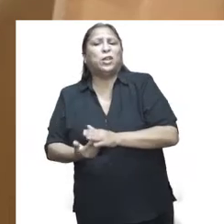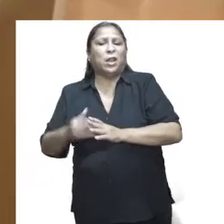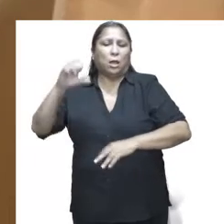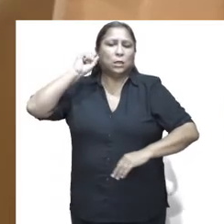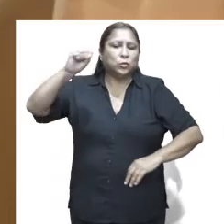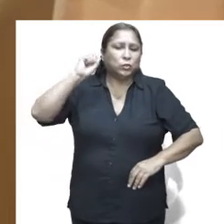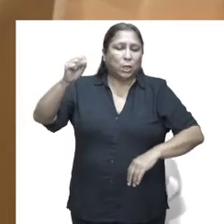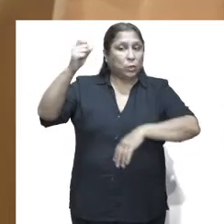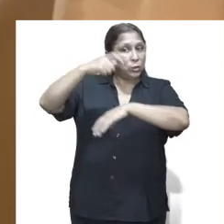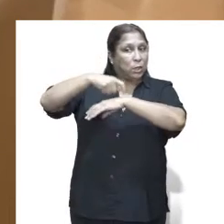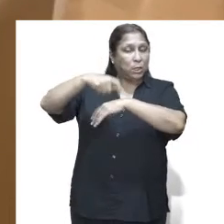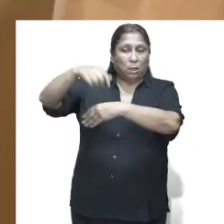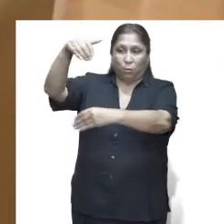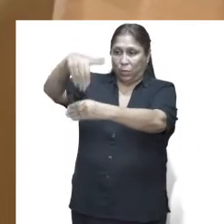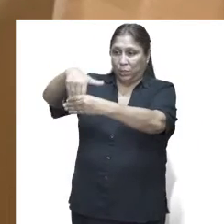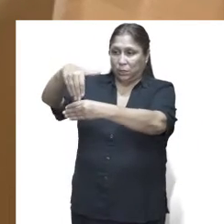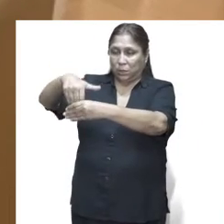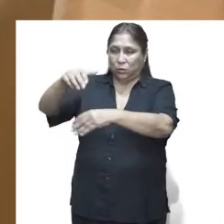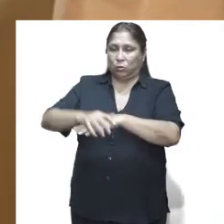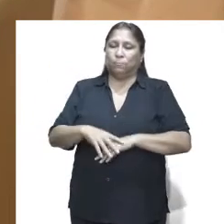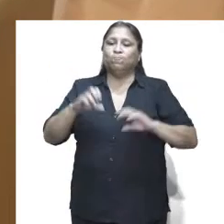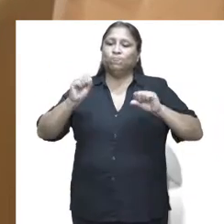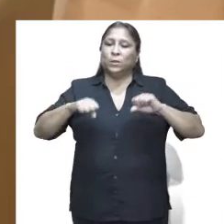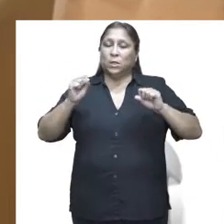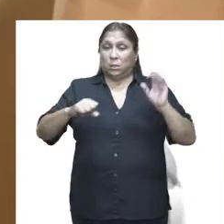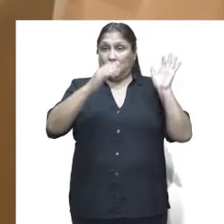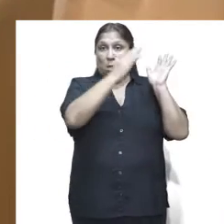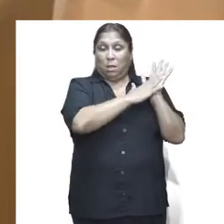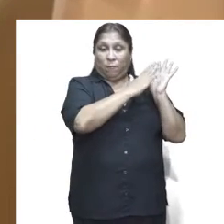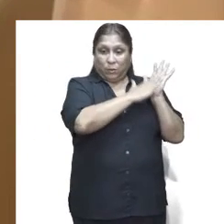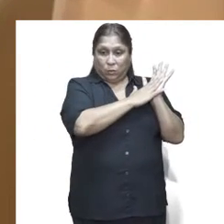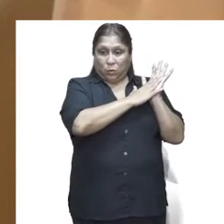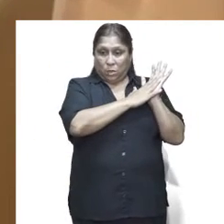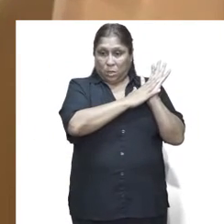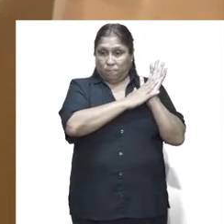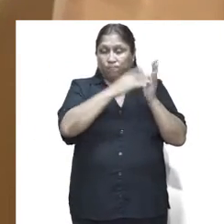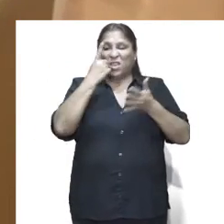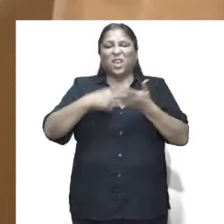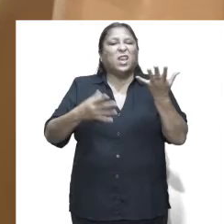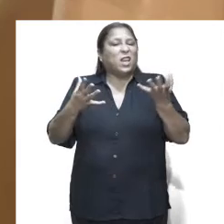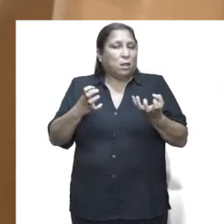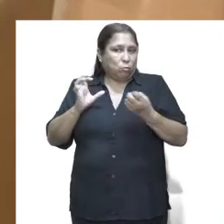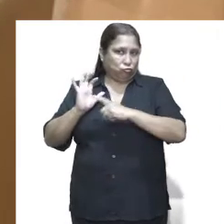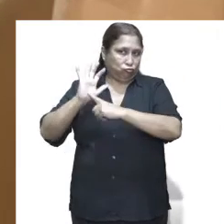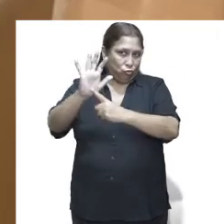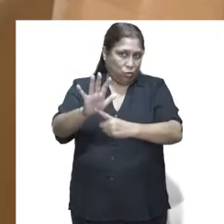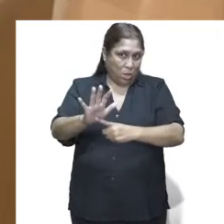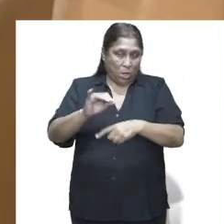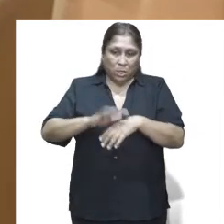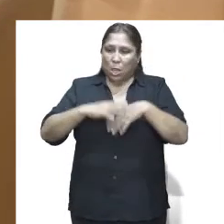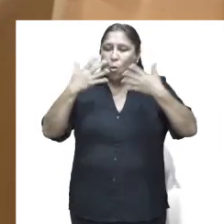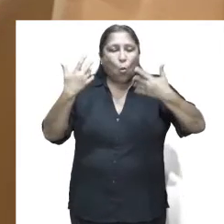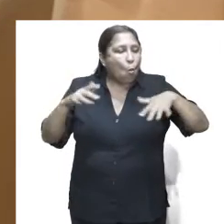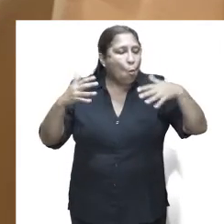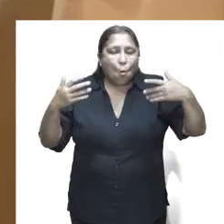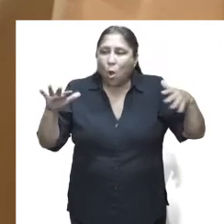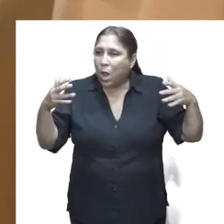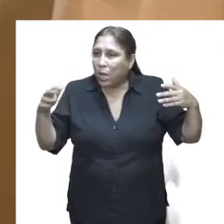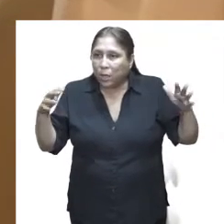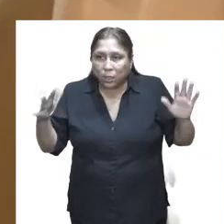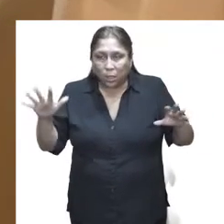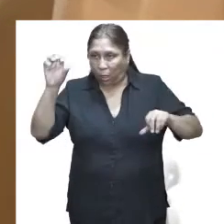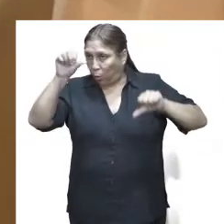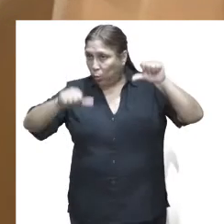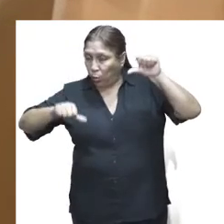durante estas elecciones? Sí, desde la Defensoría del Pueblo lo que queremos anotar es que ante cualquier duda